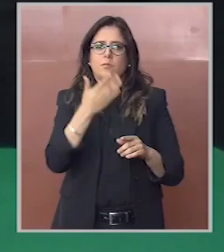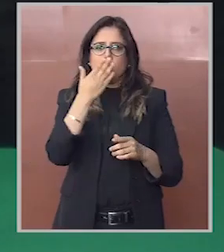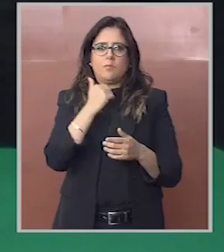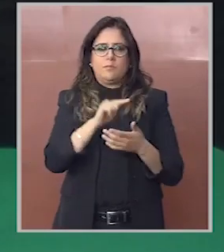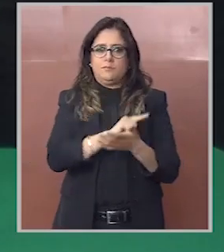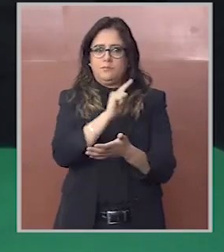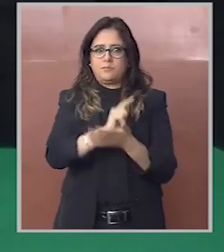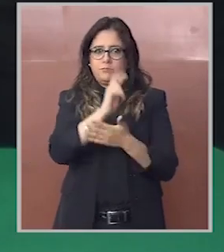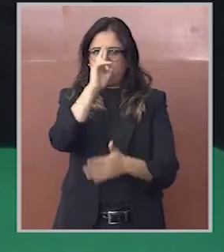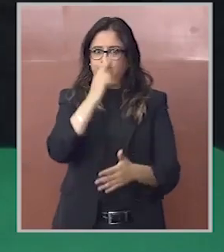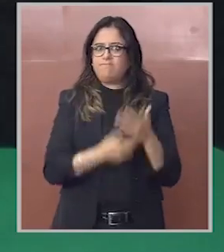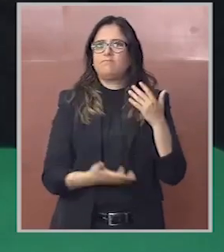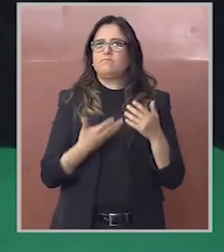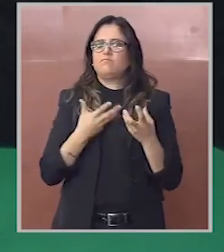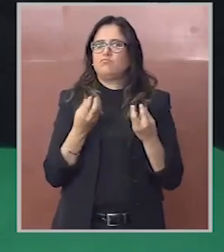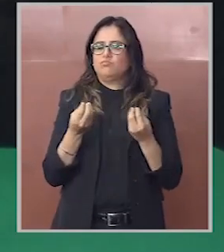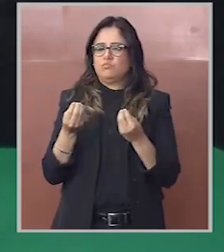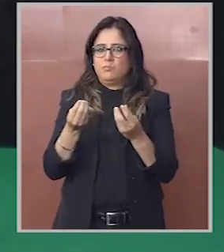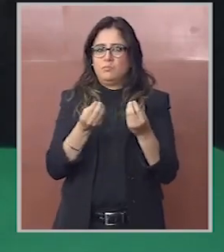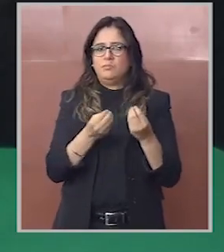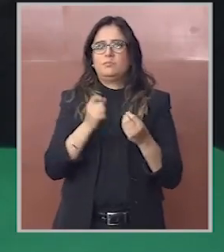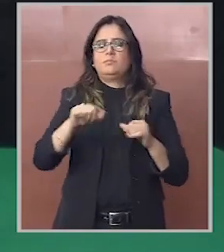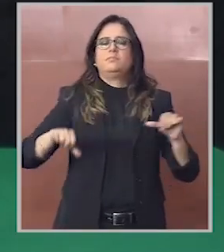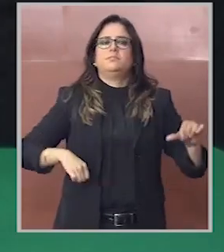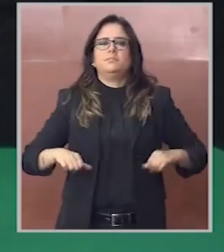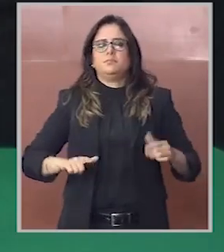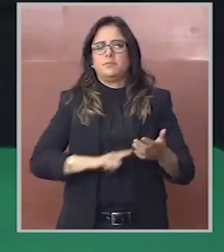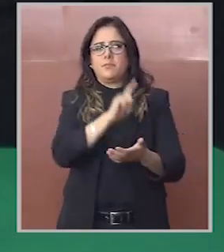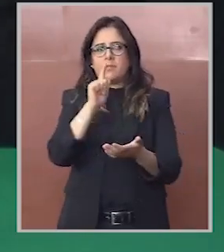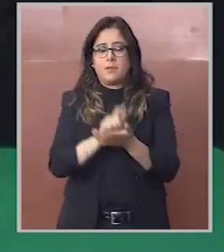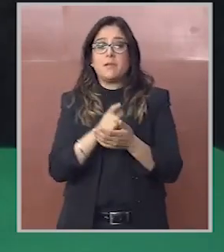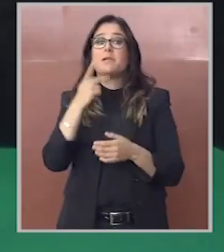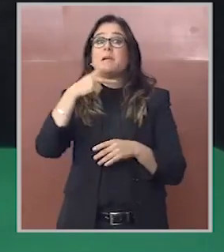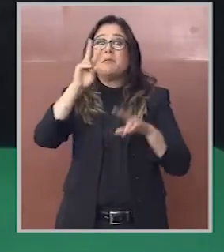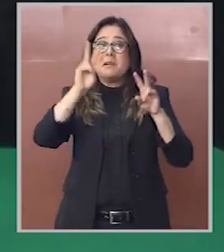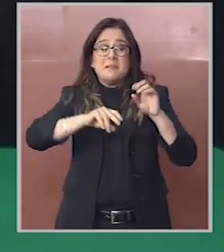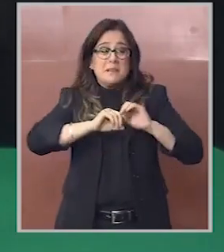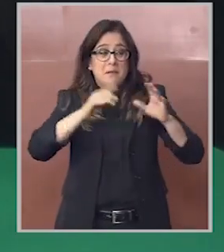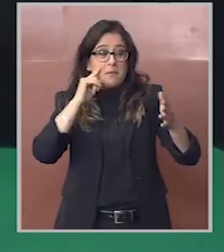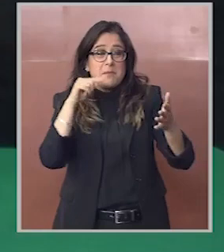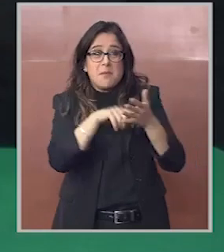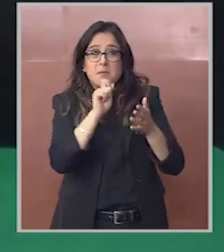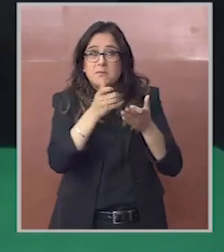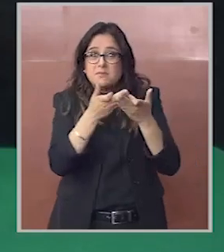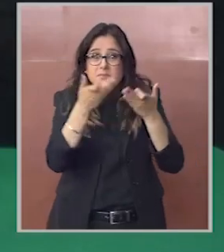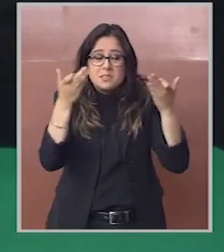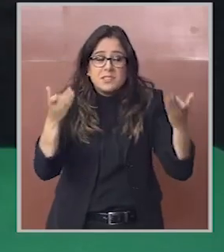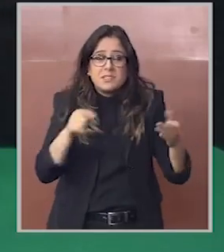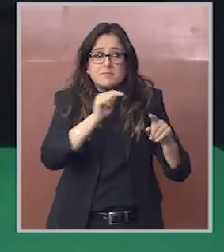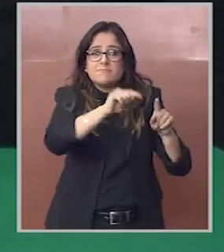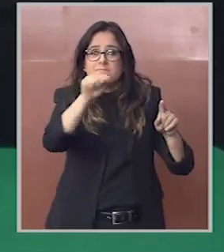legales pero claramente el territorio y la posibilidad de titular sus territorios yo diría en muchos casos Ese es el primer